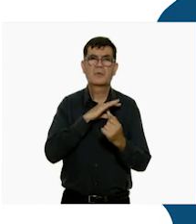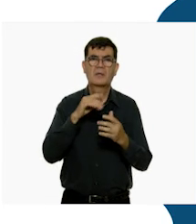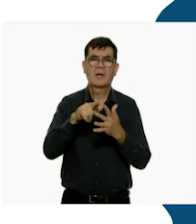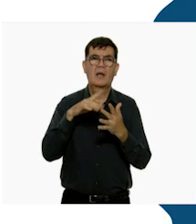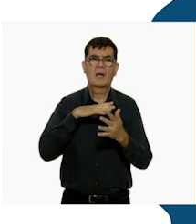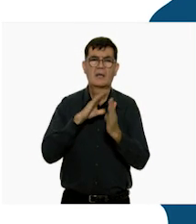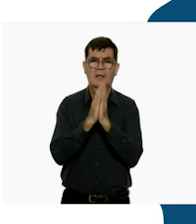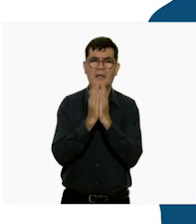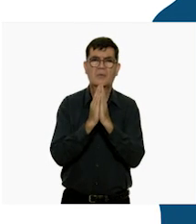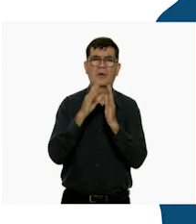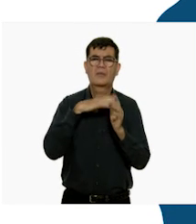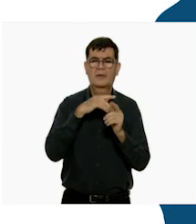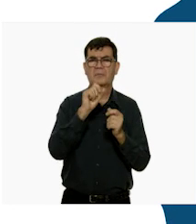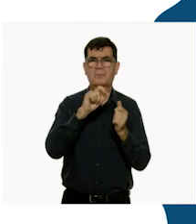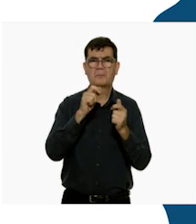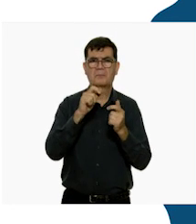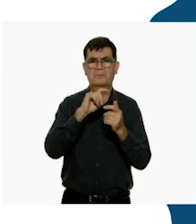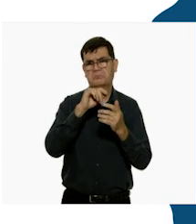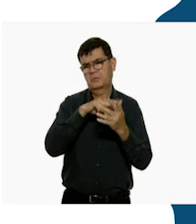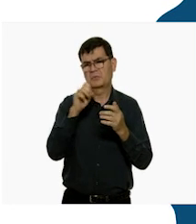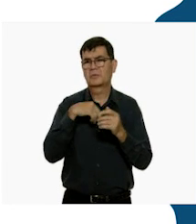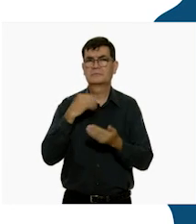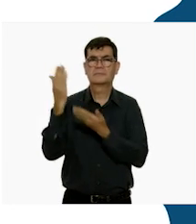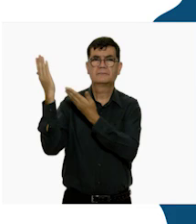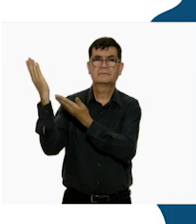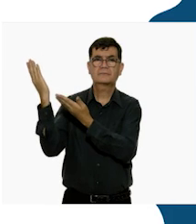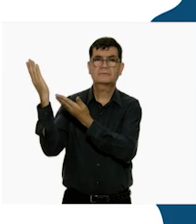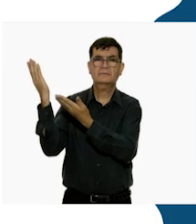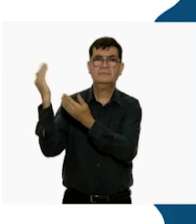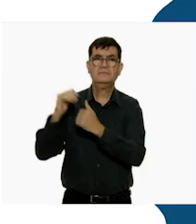los libros de texto en la página